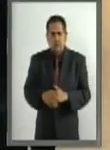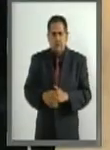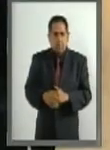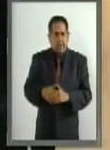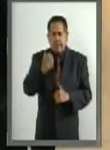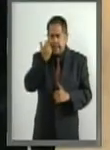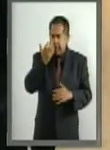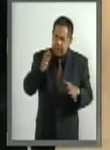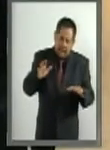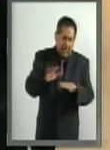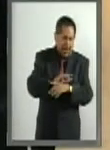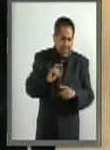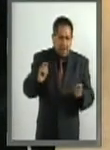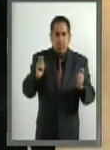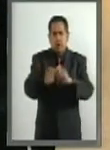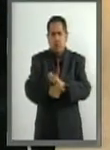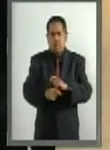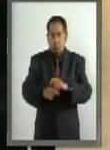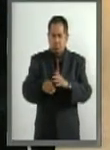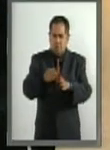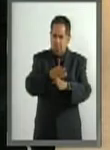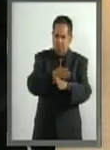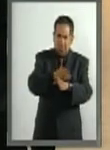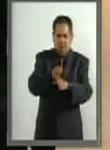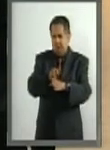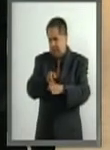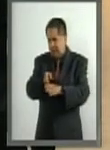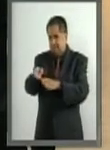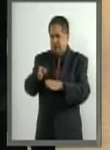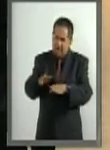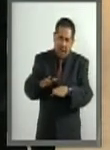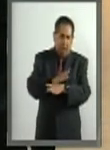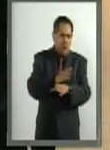cambio de conducción.